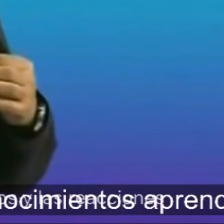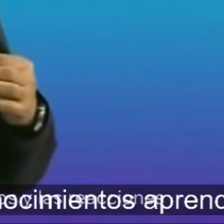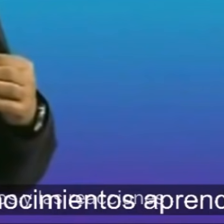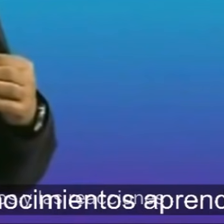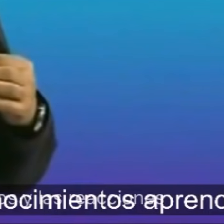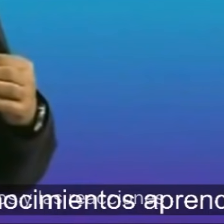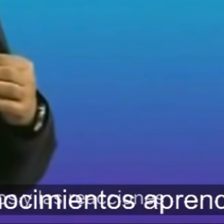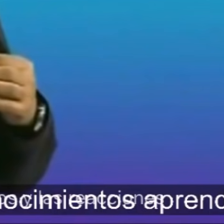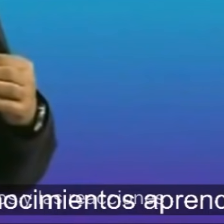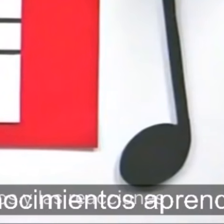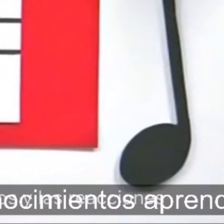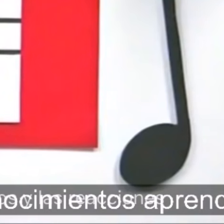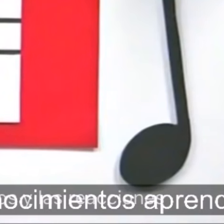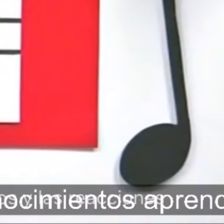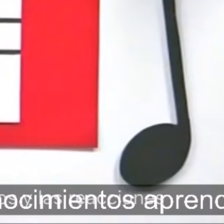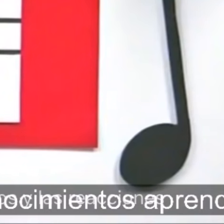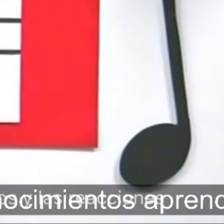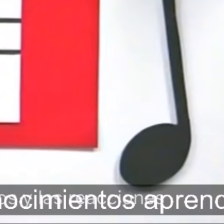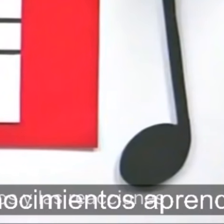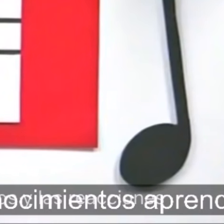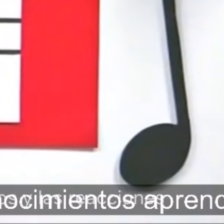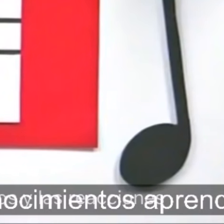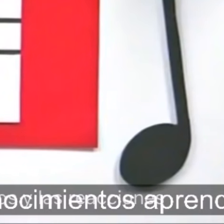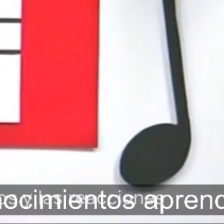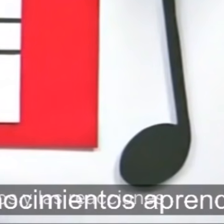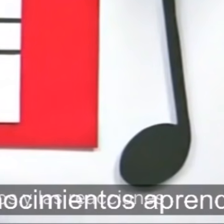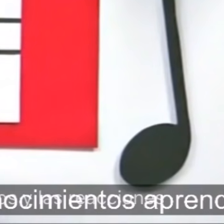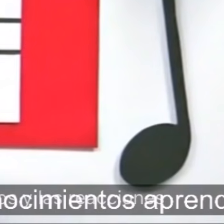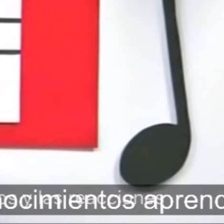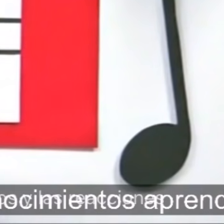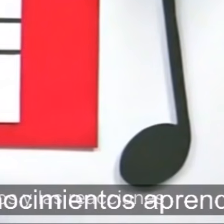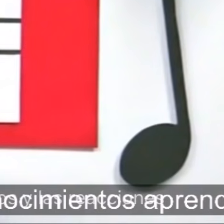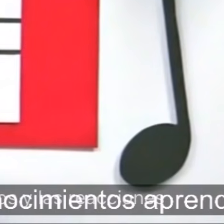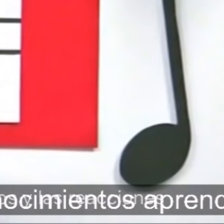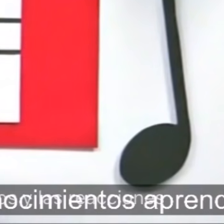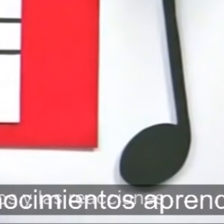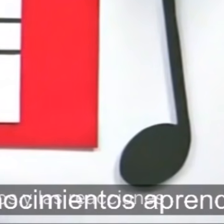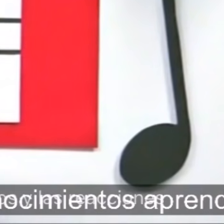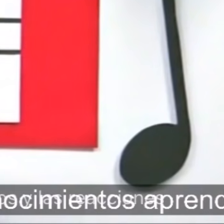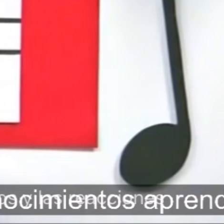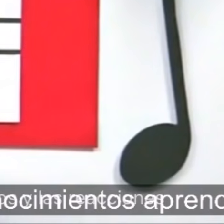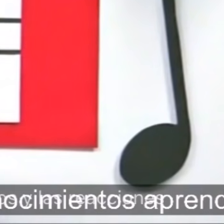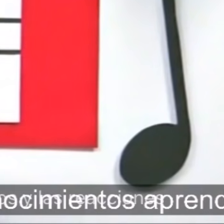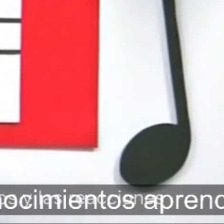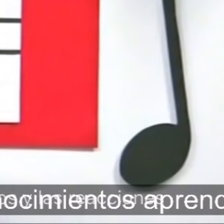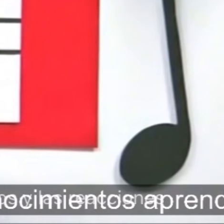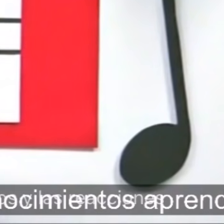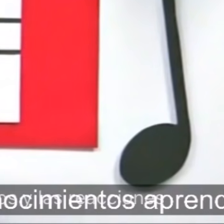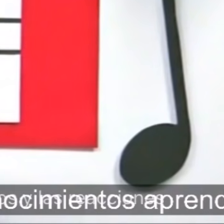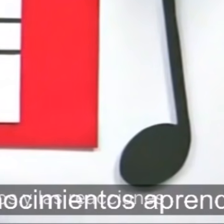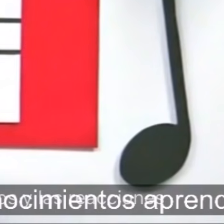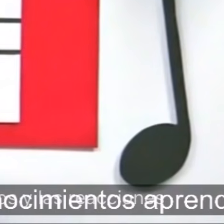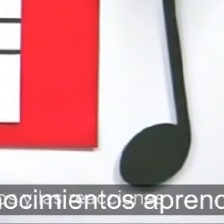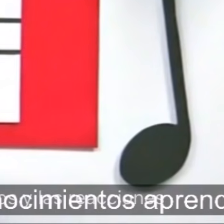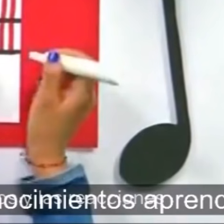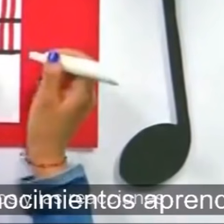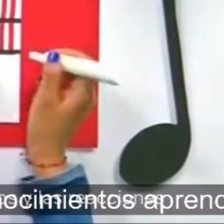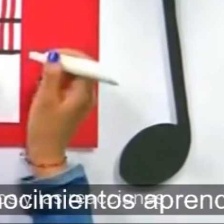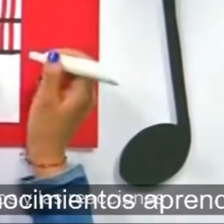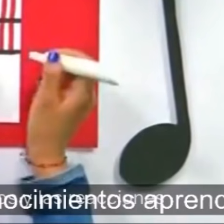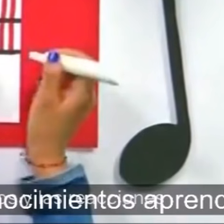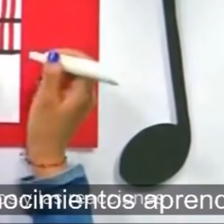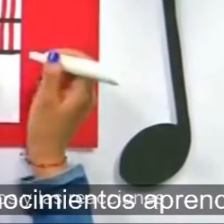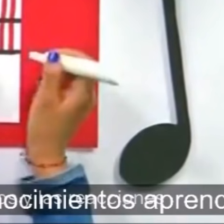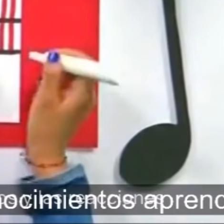Hoja pautada, tiene el pentagrama. Primero escribimos la clave de sol, luego el compás y luego las notas. Primero va el do en redonda, re y mi en blanca y luego